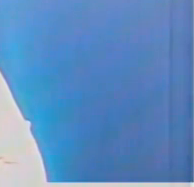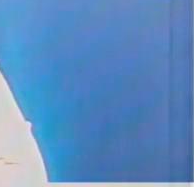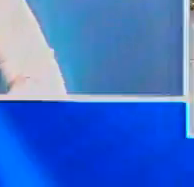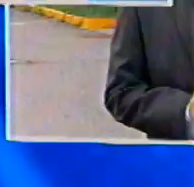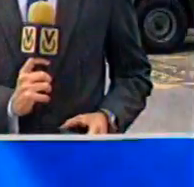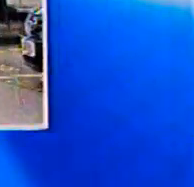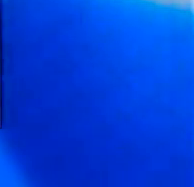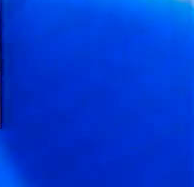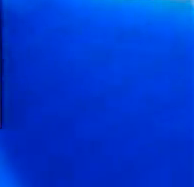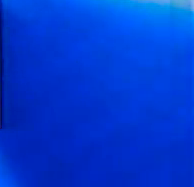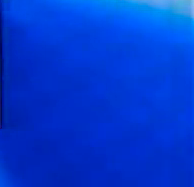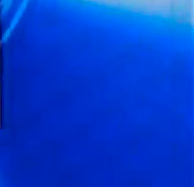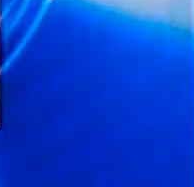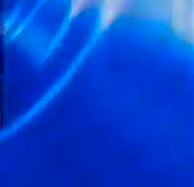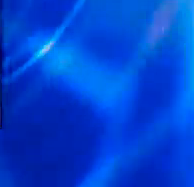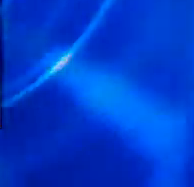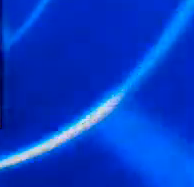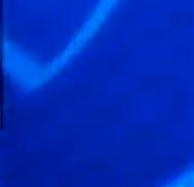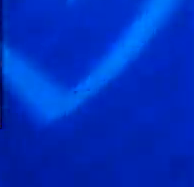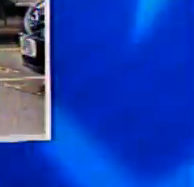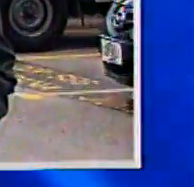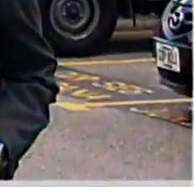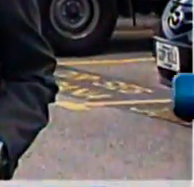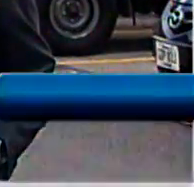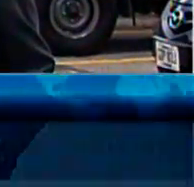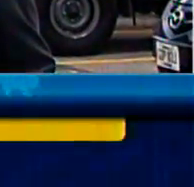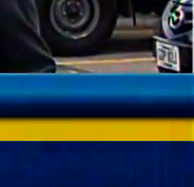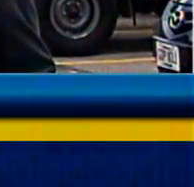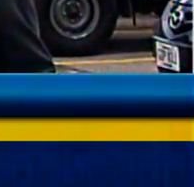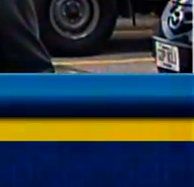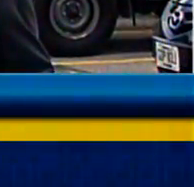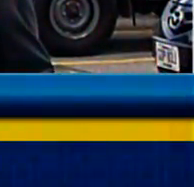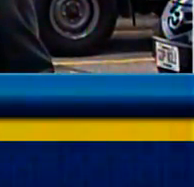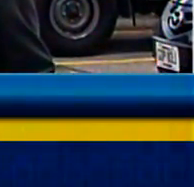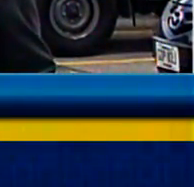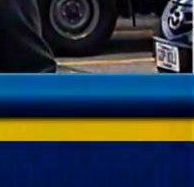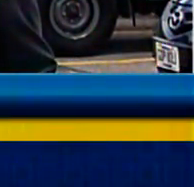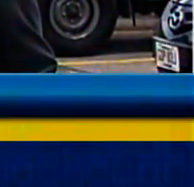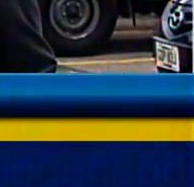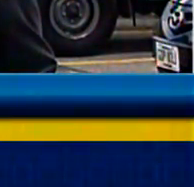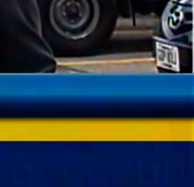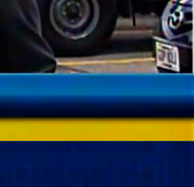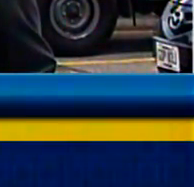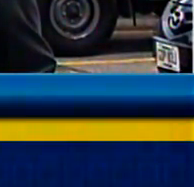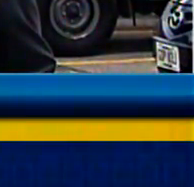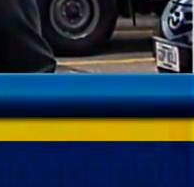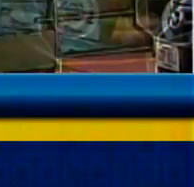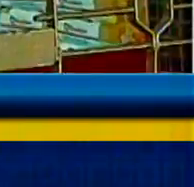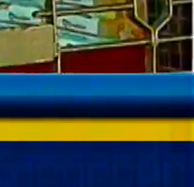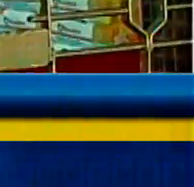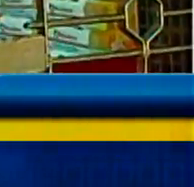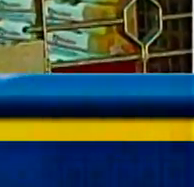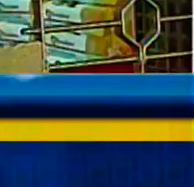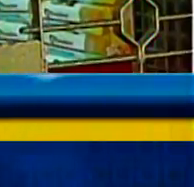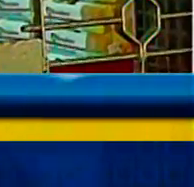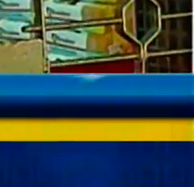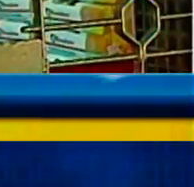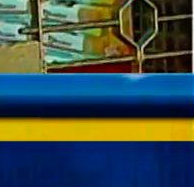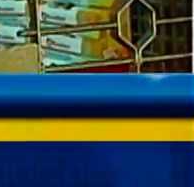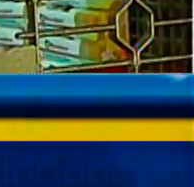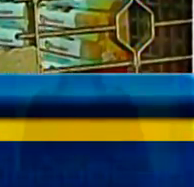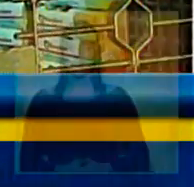cuenta más Hola buenas tardes Aproximadamente a las 1:30 de la madrugada este miércoles dos sujetos violentaron la ventanilla de